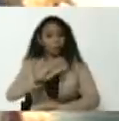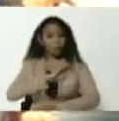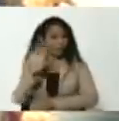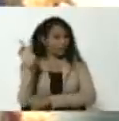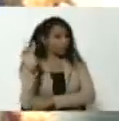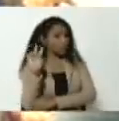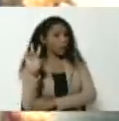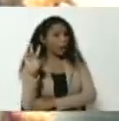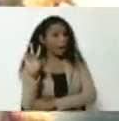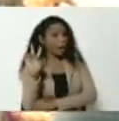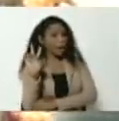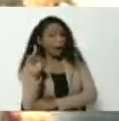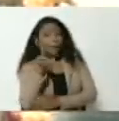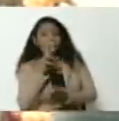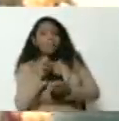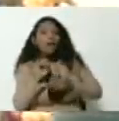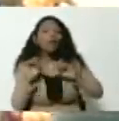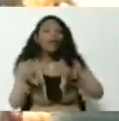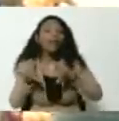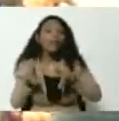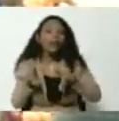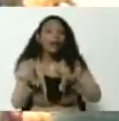Venezuela en el Banco de Inglaterra,